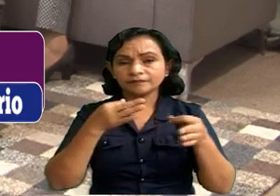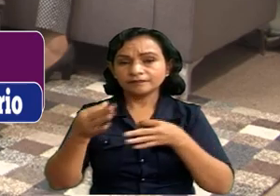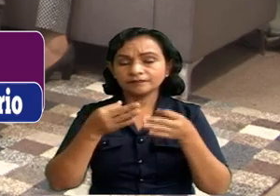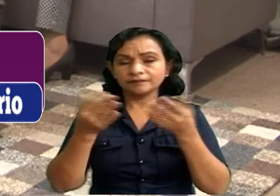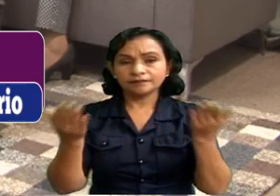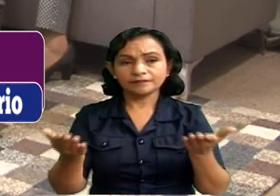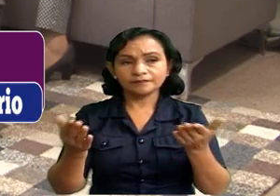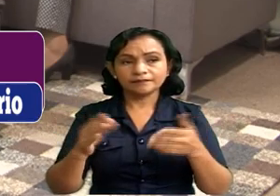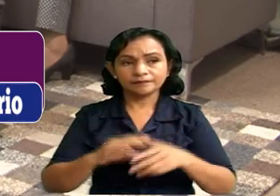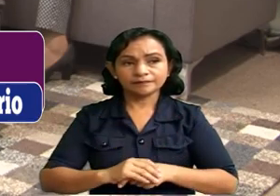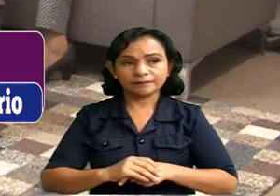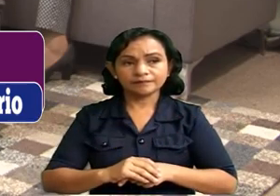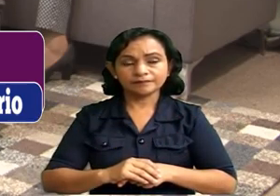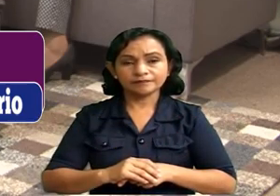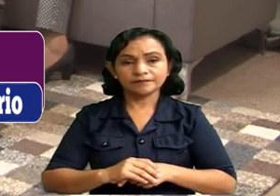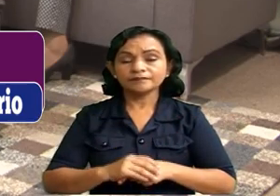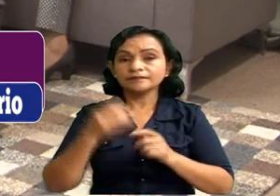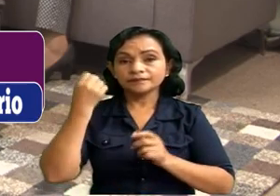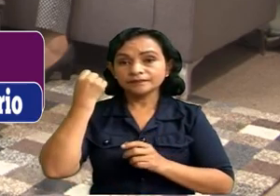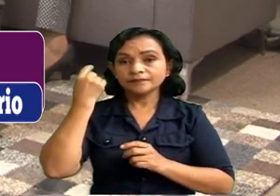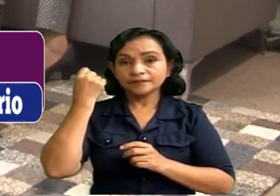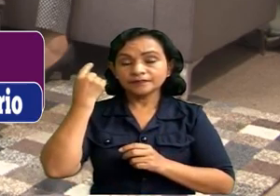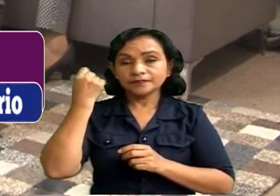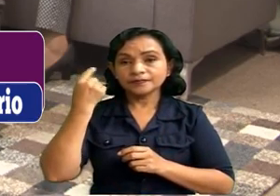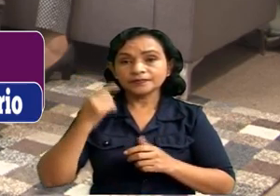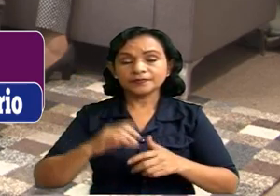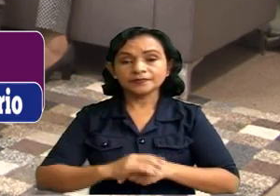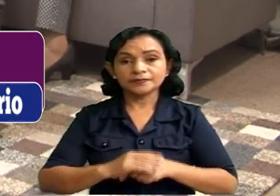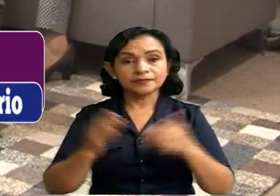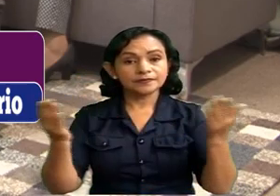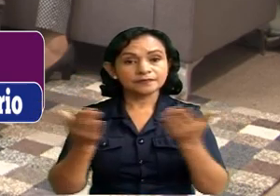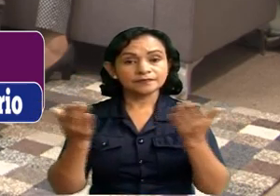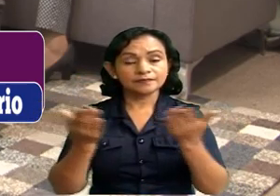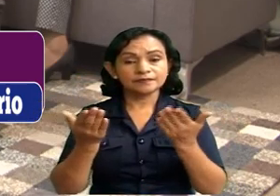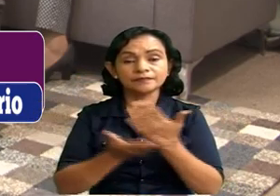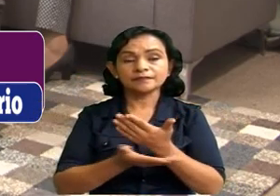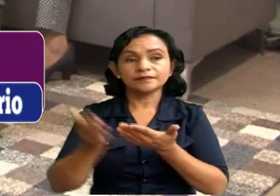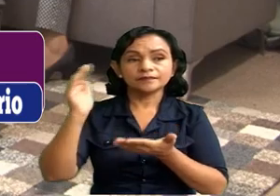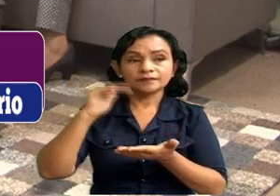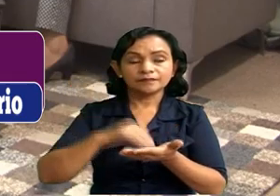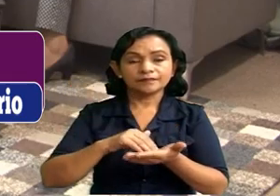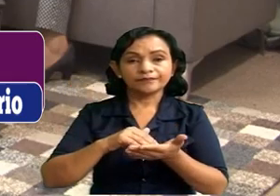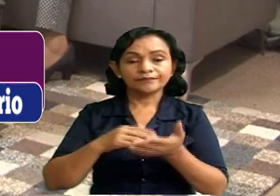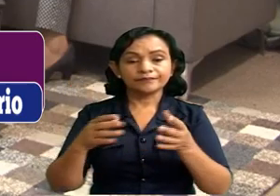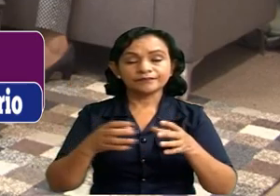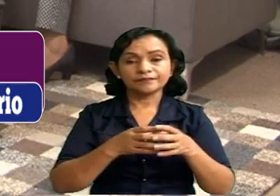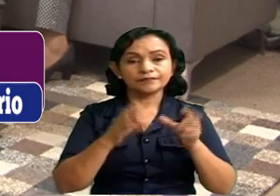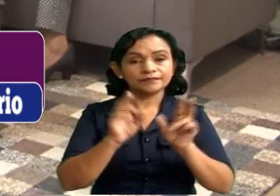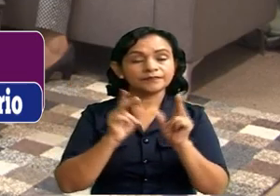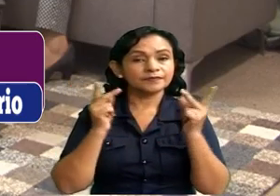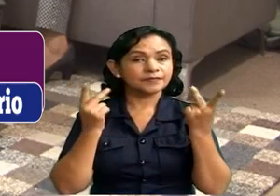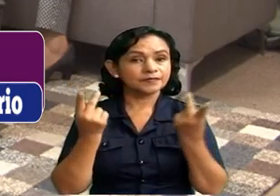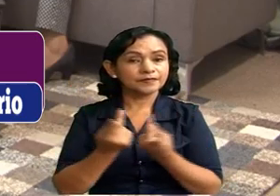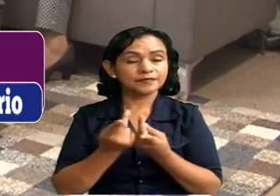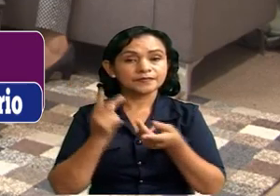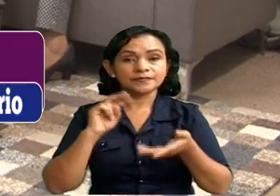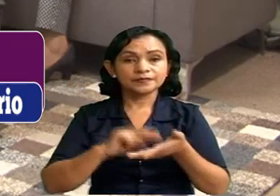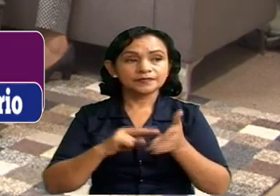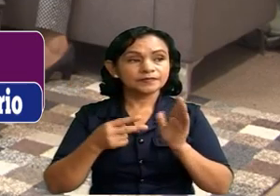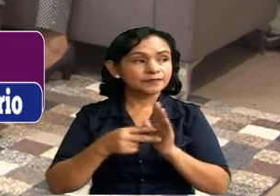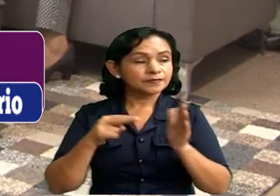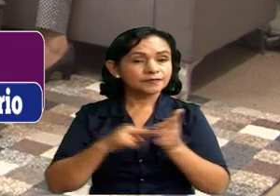a partir de ello para entender precisamente cómo las riquezas vuelven a estar en manos del pueblo y lo que significa y